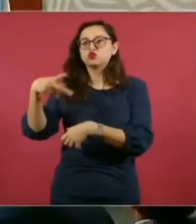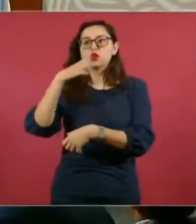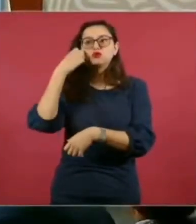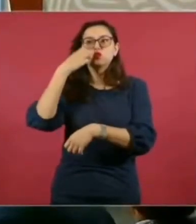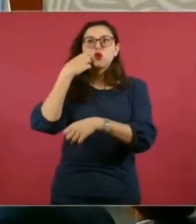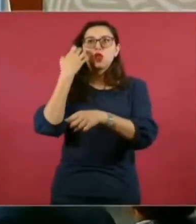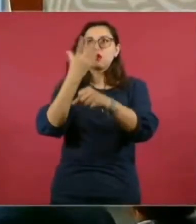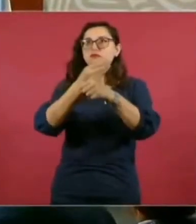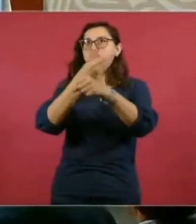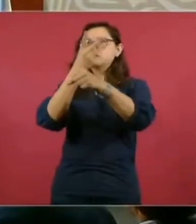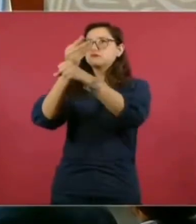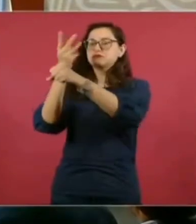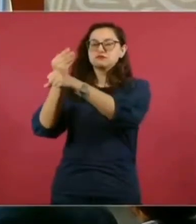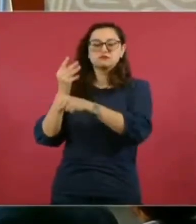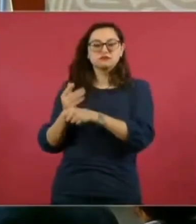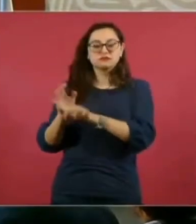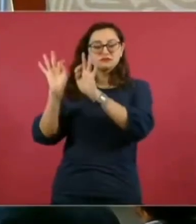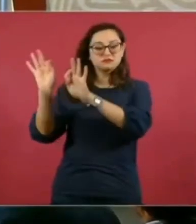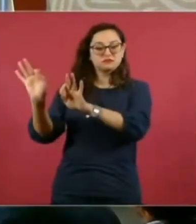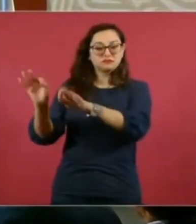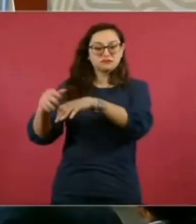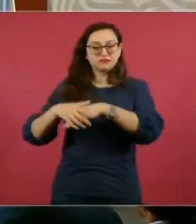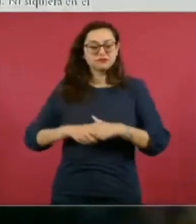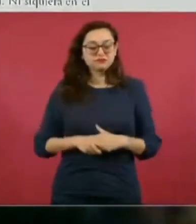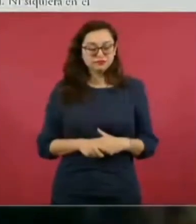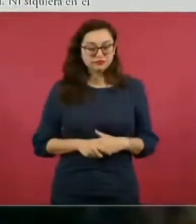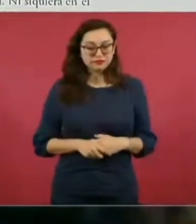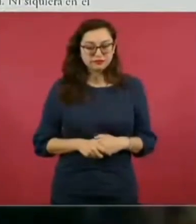mantenimiento a las escuelas públicas.